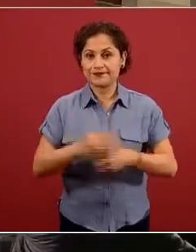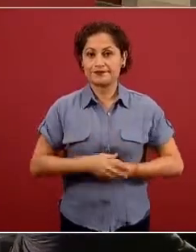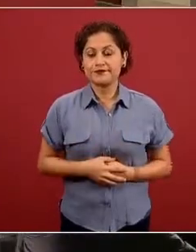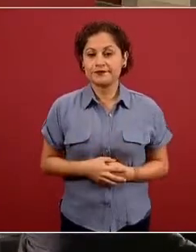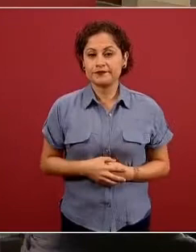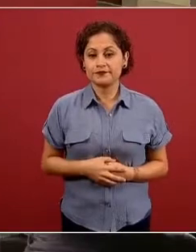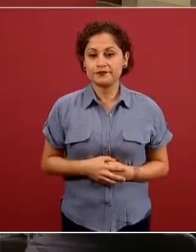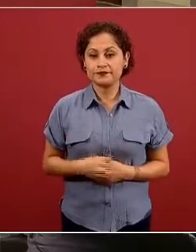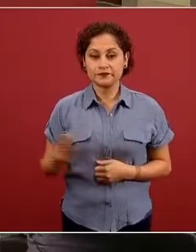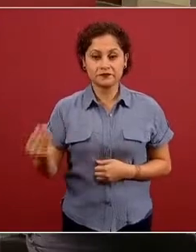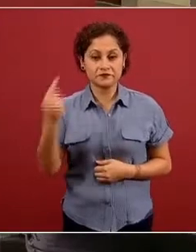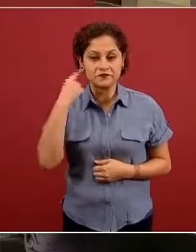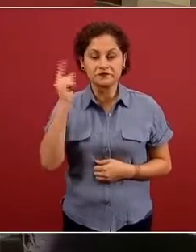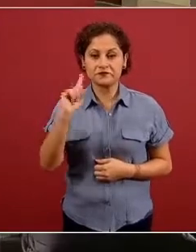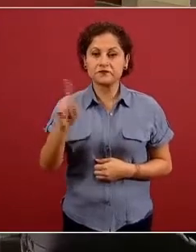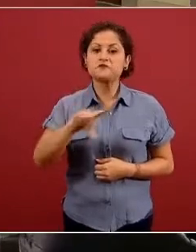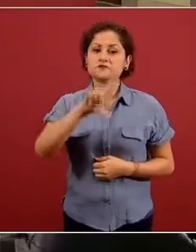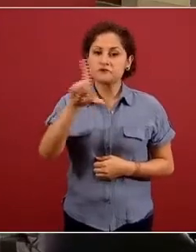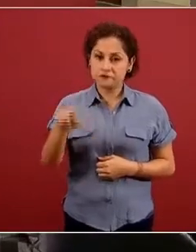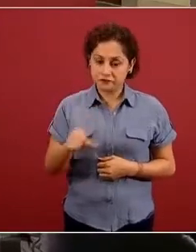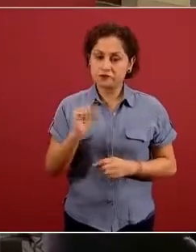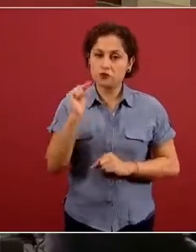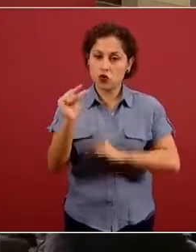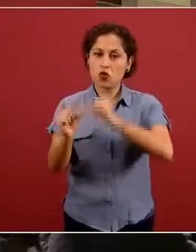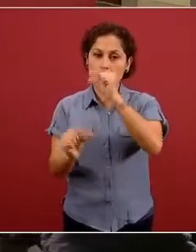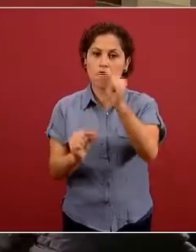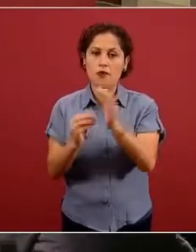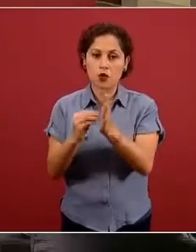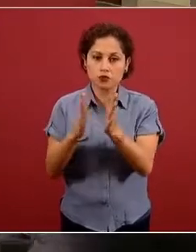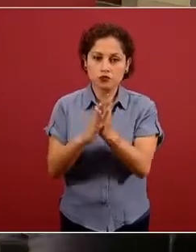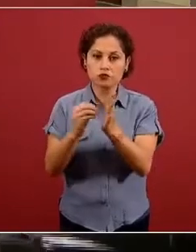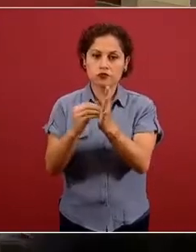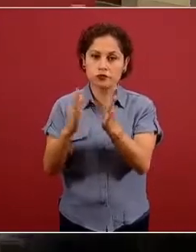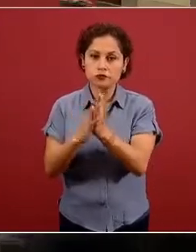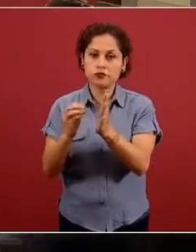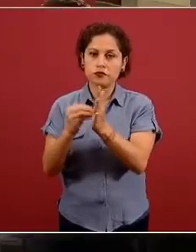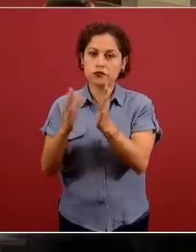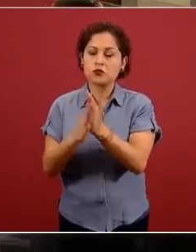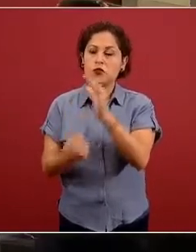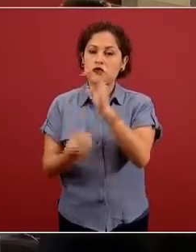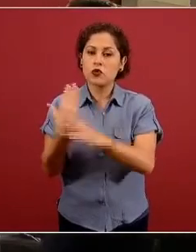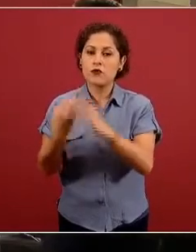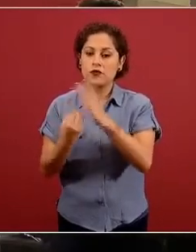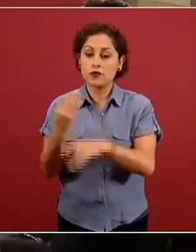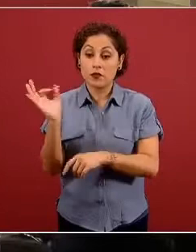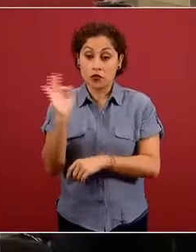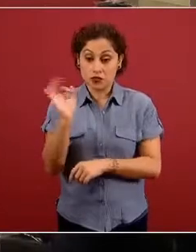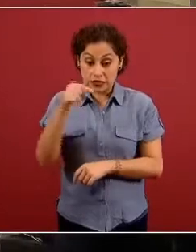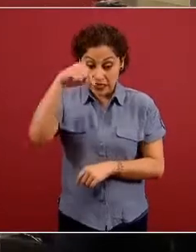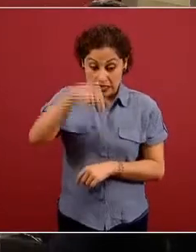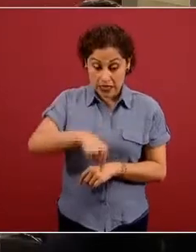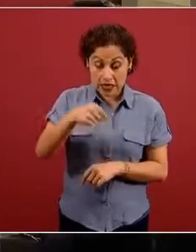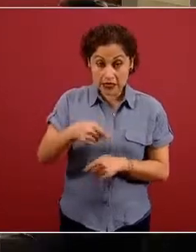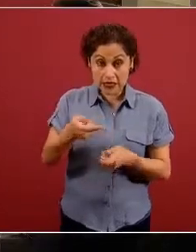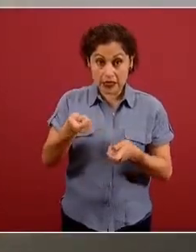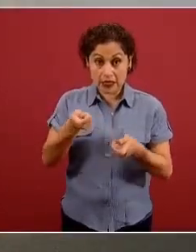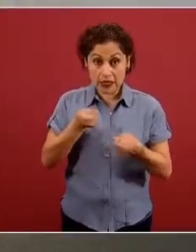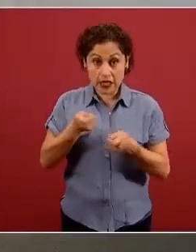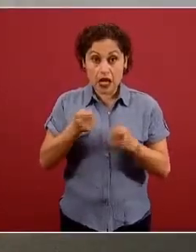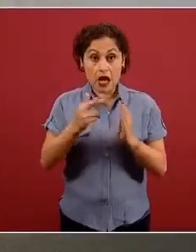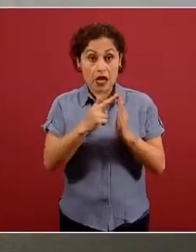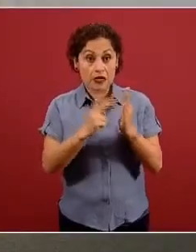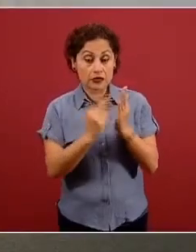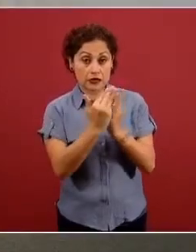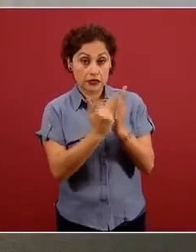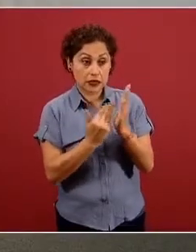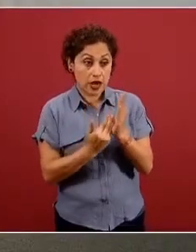Las iremos actualizando también conforme vayamos avanzando, de acuerdo a el progreso. Si tenemos un mejor control porque las medidas estén funcionando,